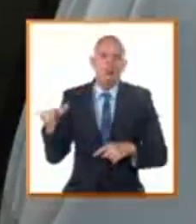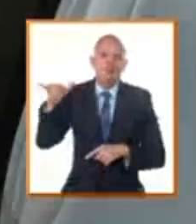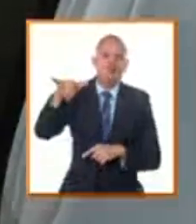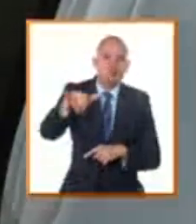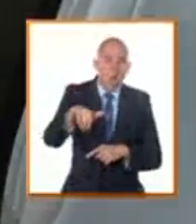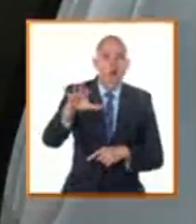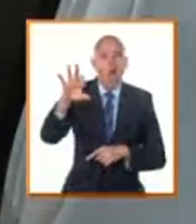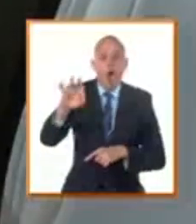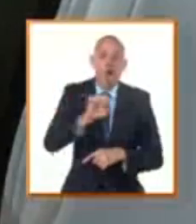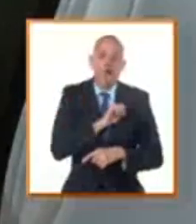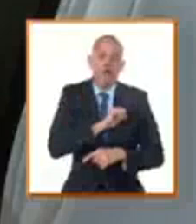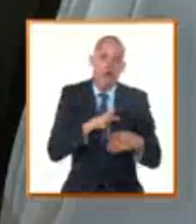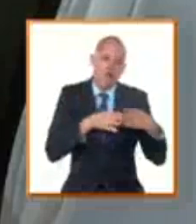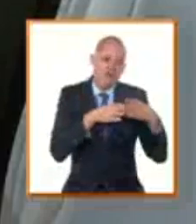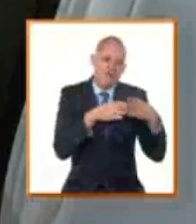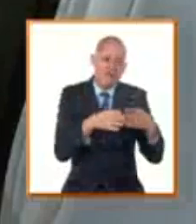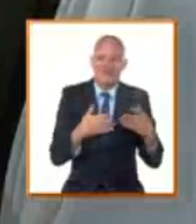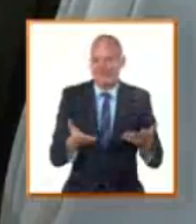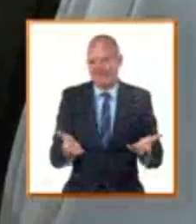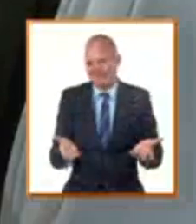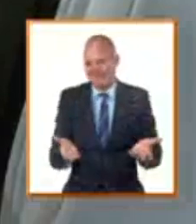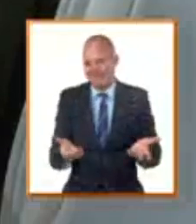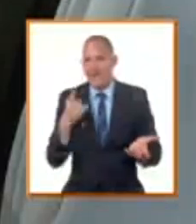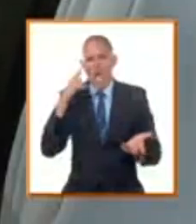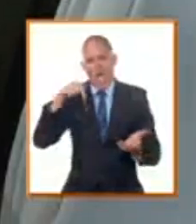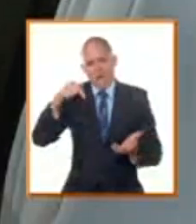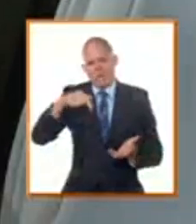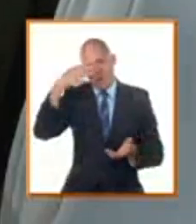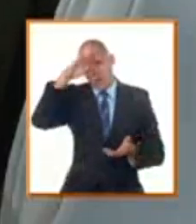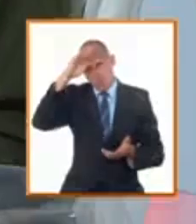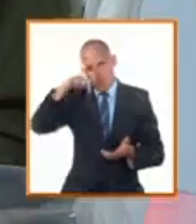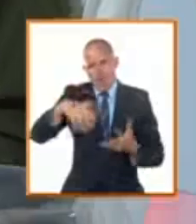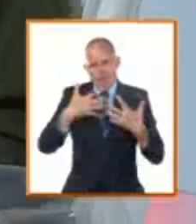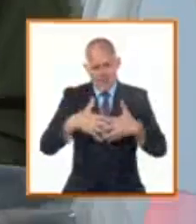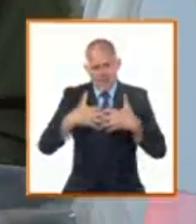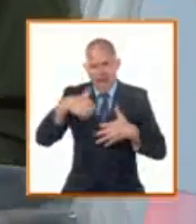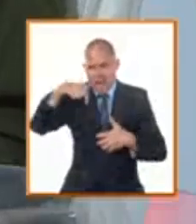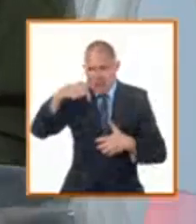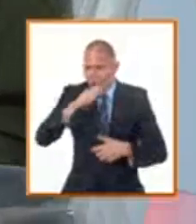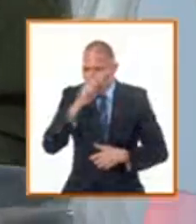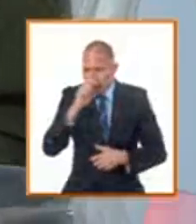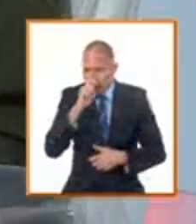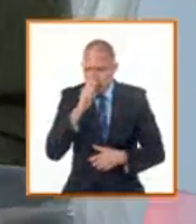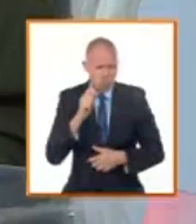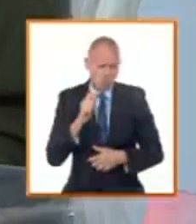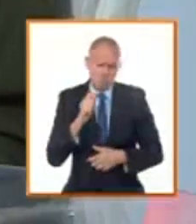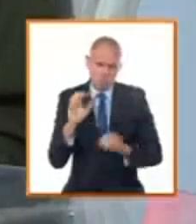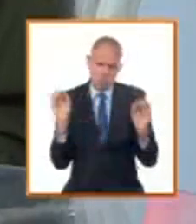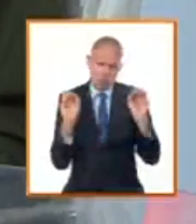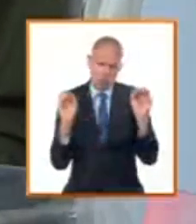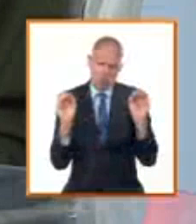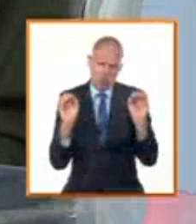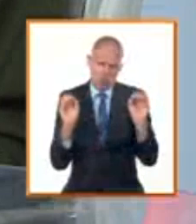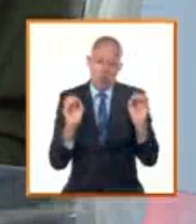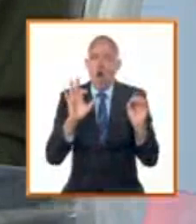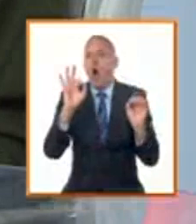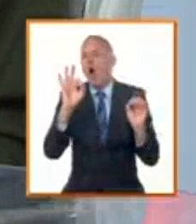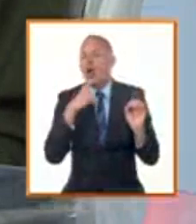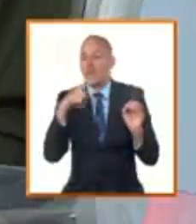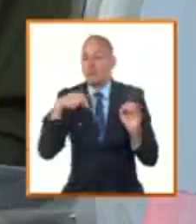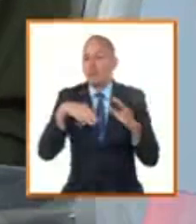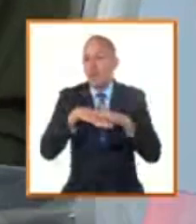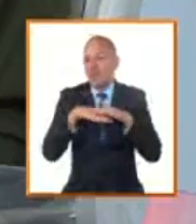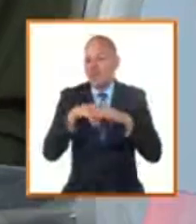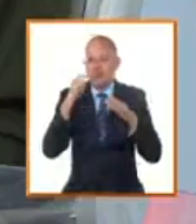ratifica que Cuba no es un país productor, almacén o tránsito de droga a terceros países. Y en este